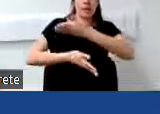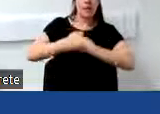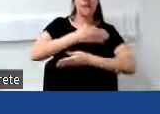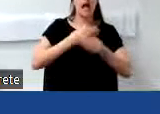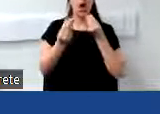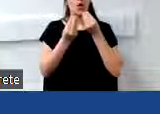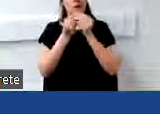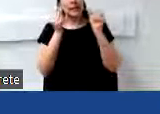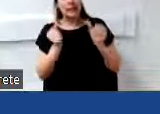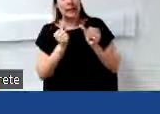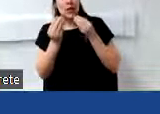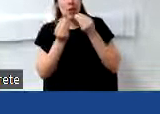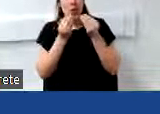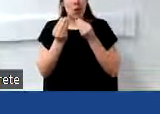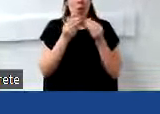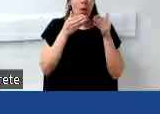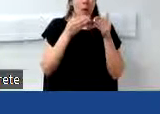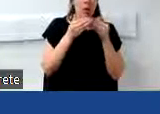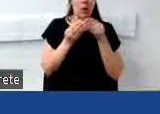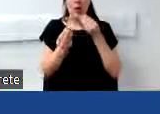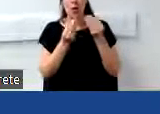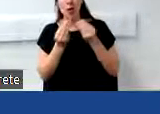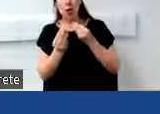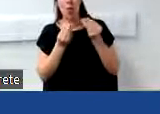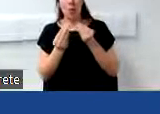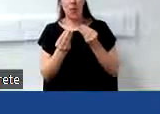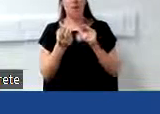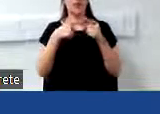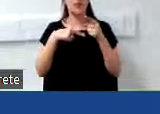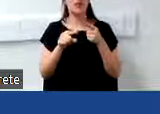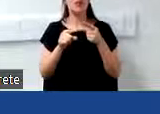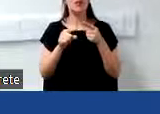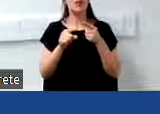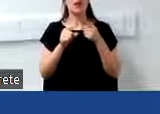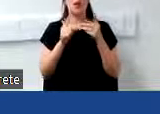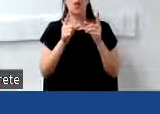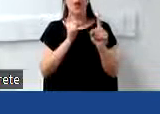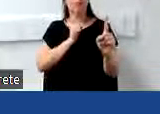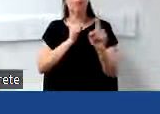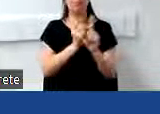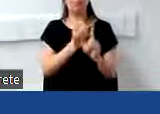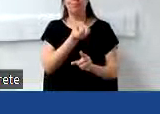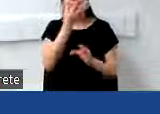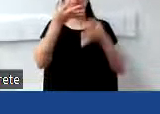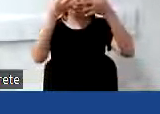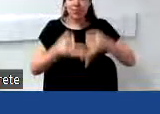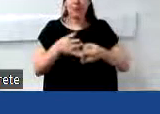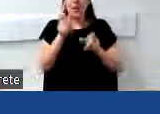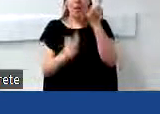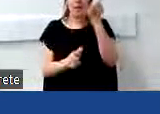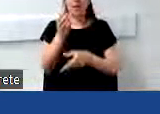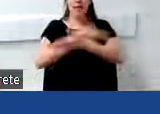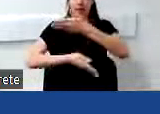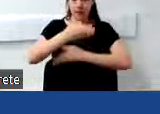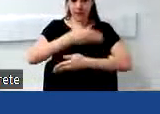cómo abordar, que no sabemos cómo preguntar, tiene que ver con el trato adecuado a las personas con discapacidad. Bien, entonces, bueno,